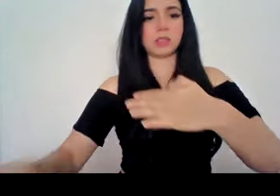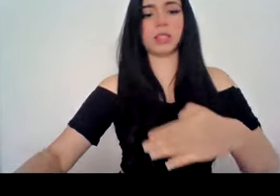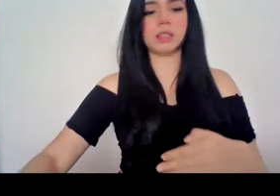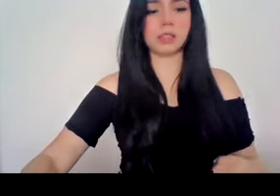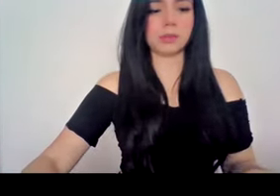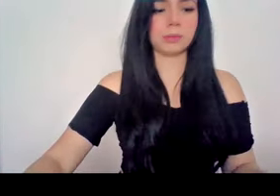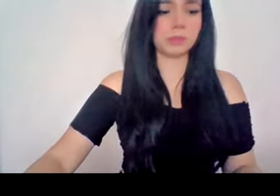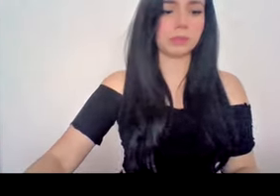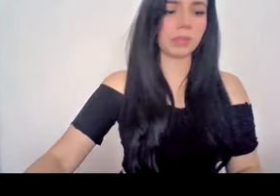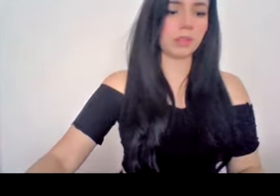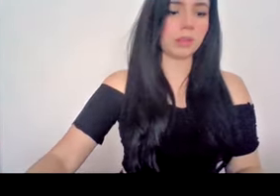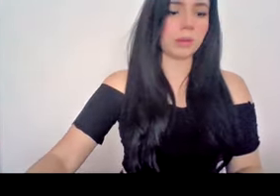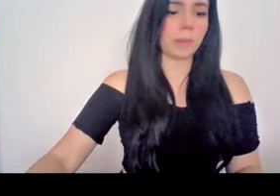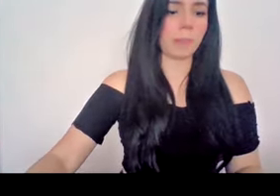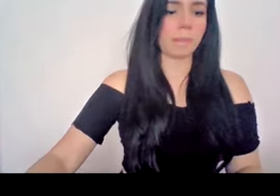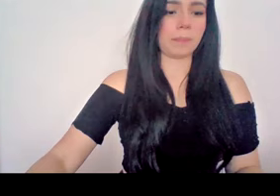Arrastramos. Exacto.